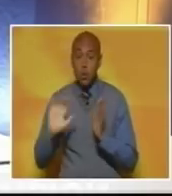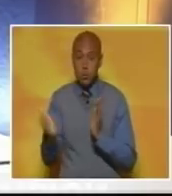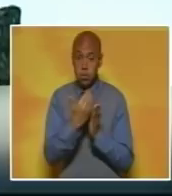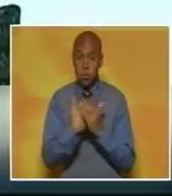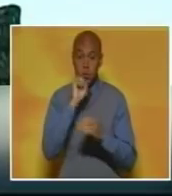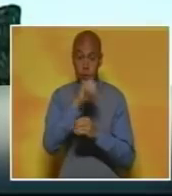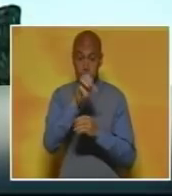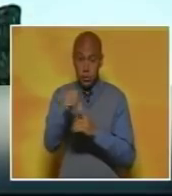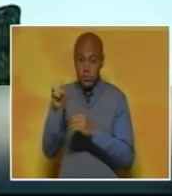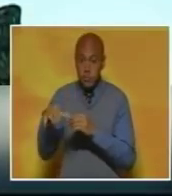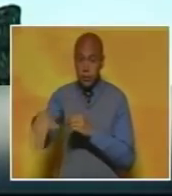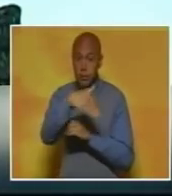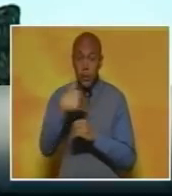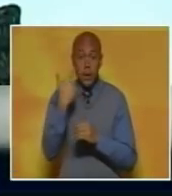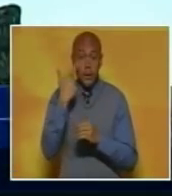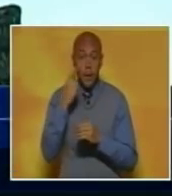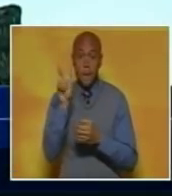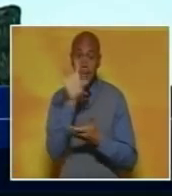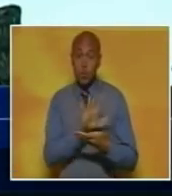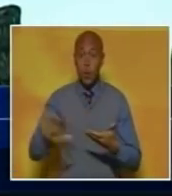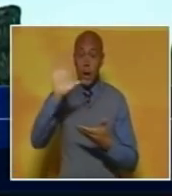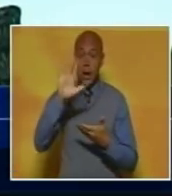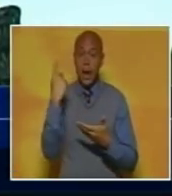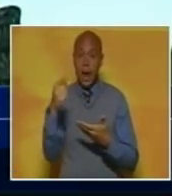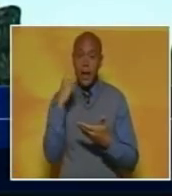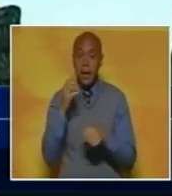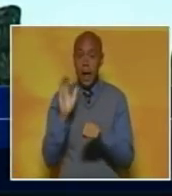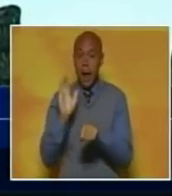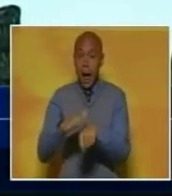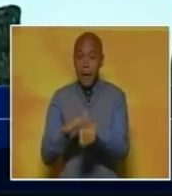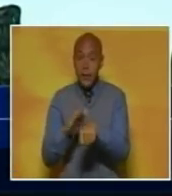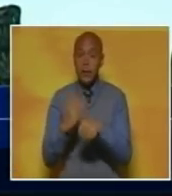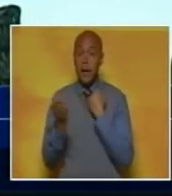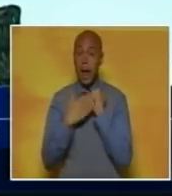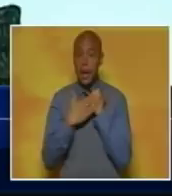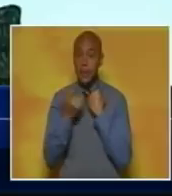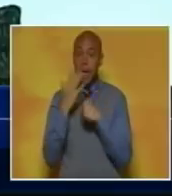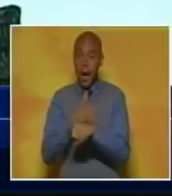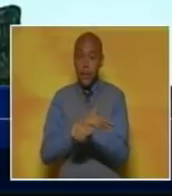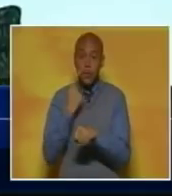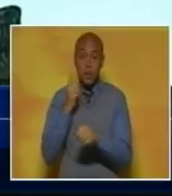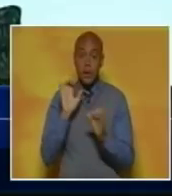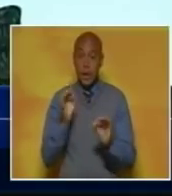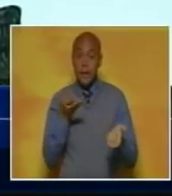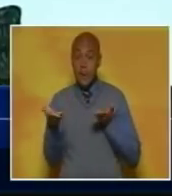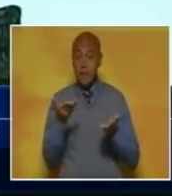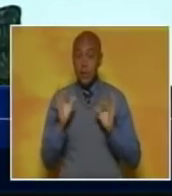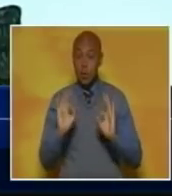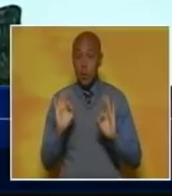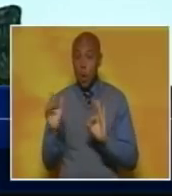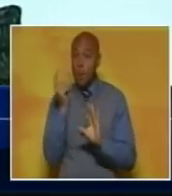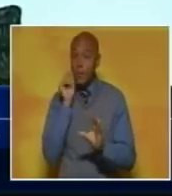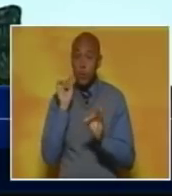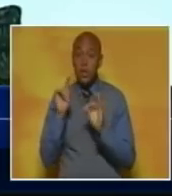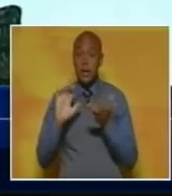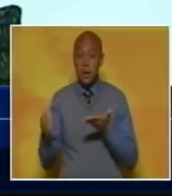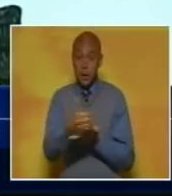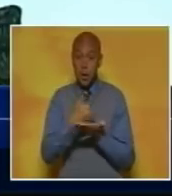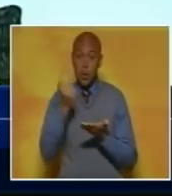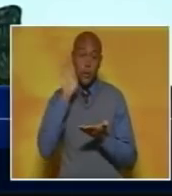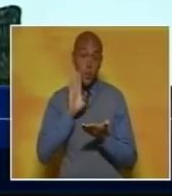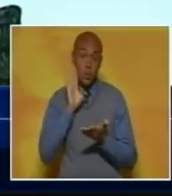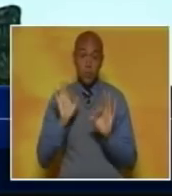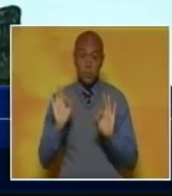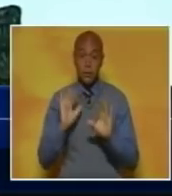país. Reverol asegura que a través de un sistema de alertas tempranas se supervisará el cumplimiento de los servicios públicos en cuanto a recolección de